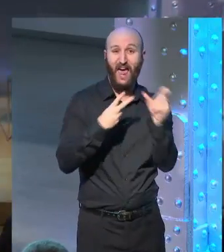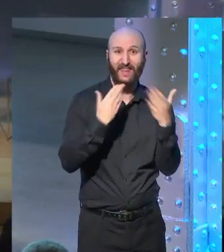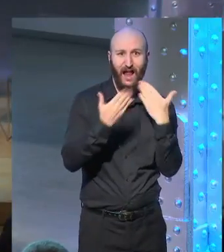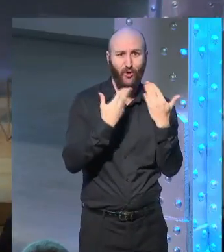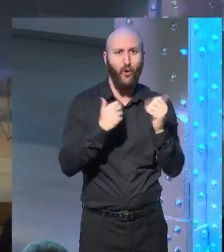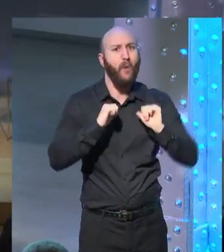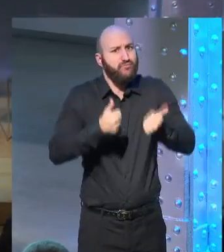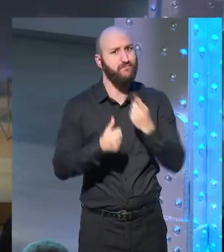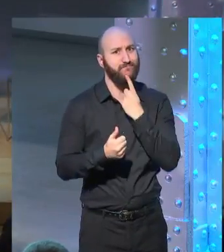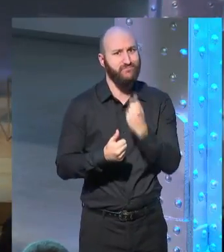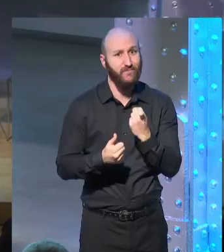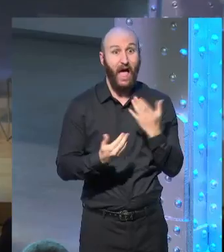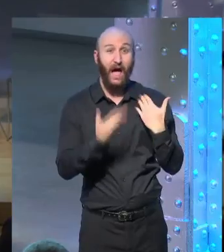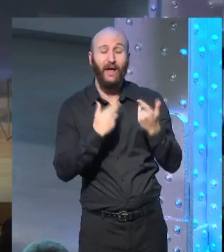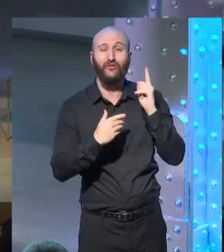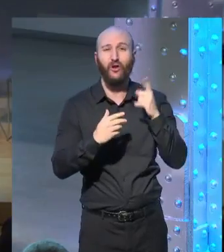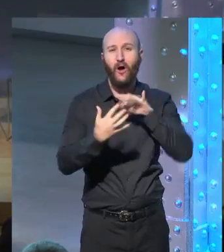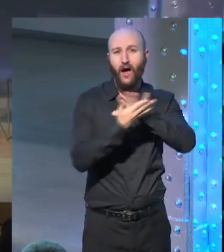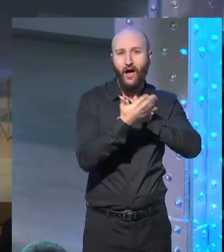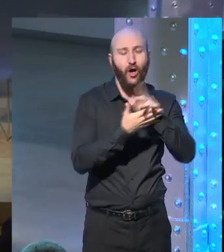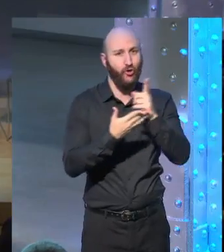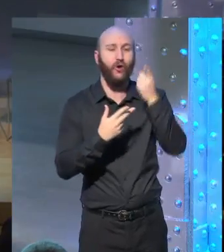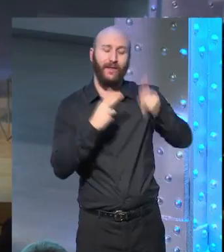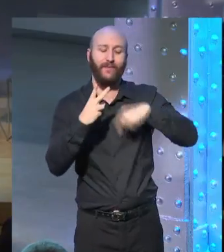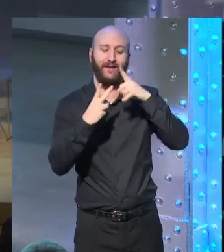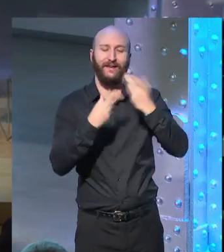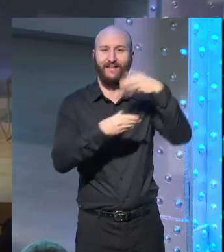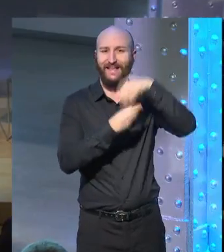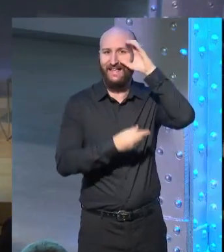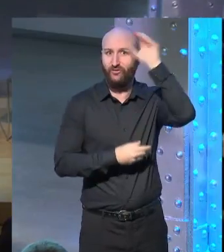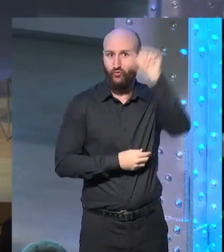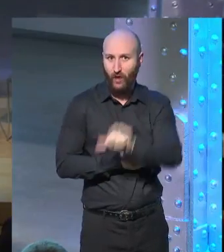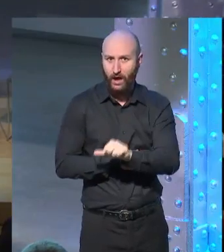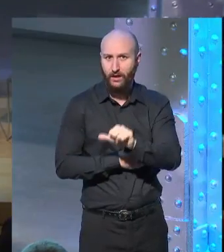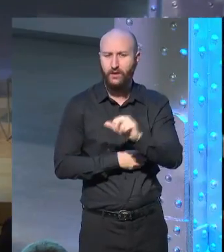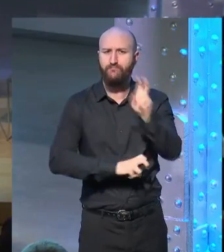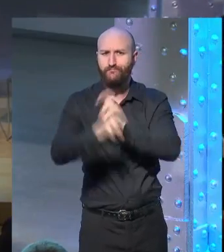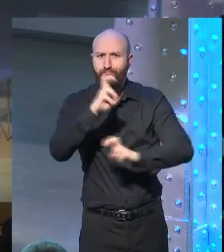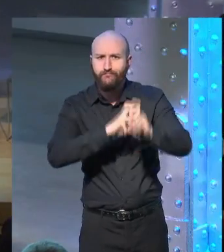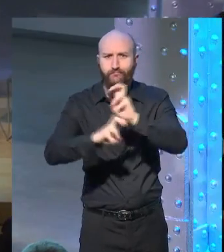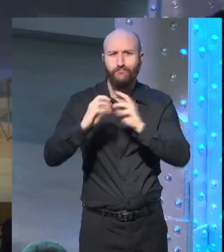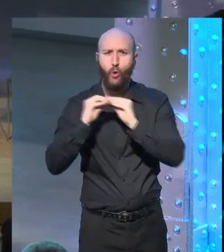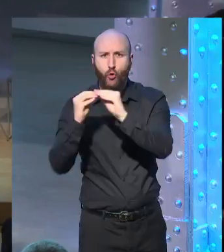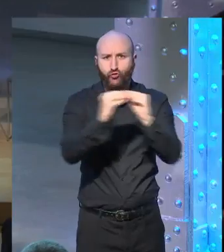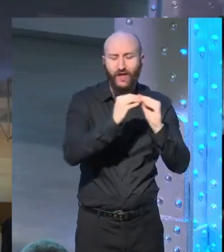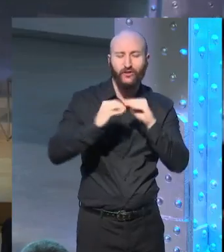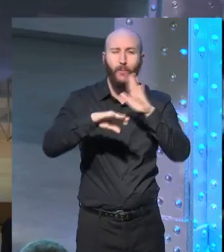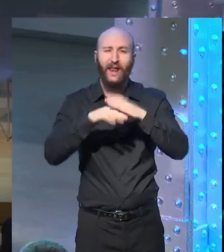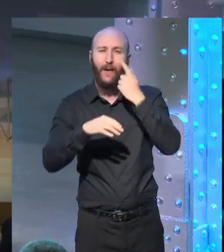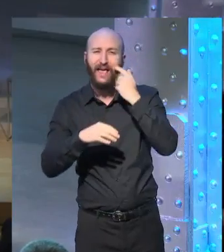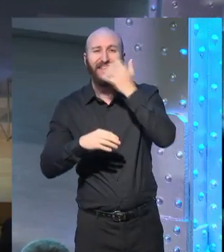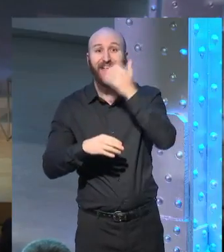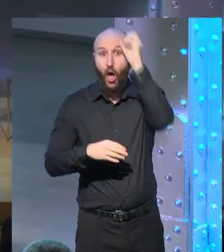porque dialogar no es solamente hablar, es especialmente escuchar, buscar un consenso incluso con aquellas personas que piensan